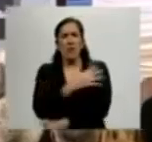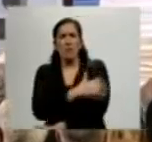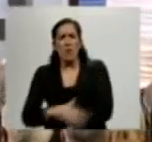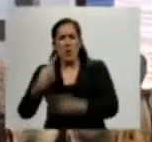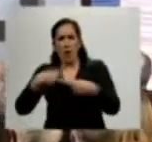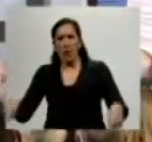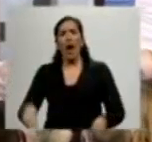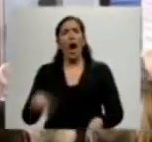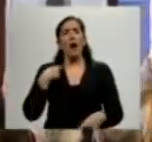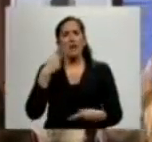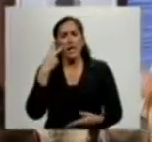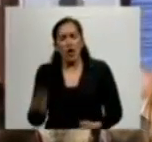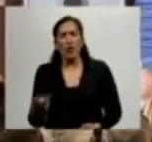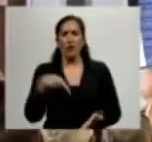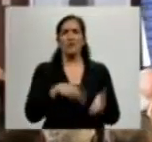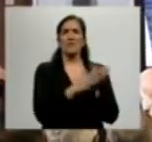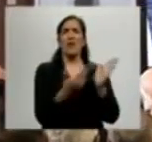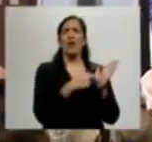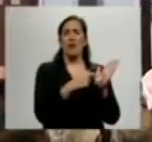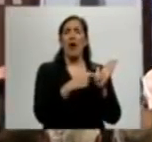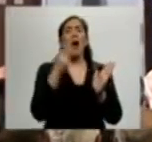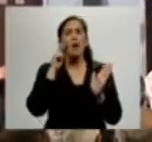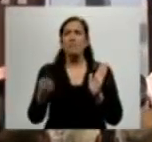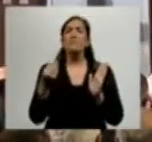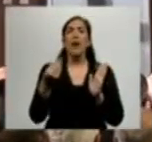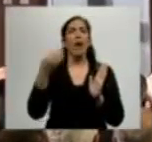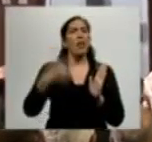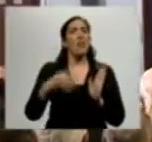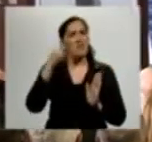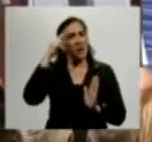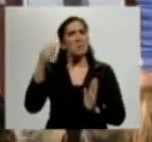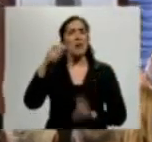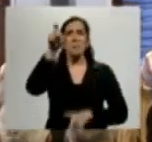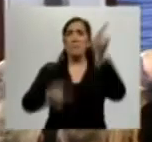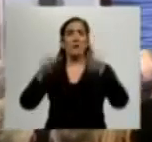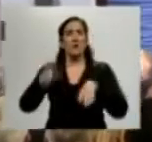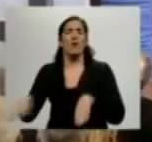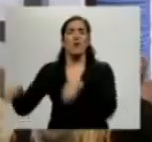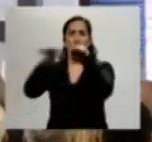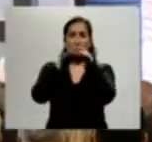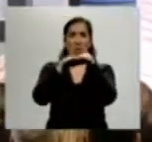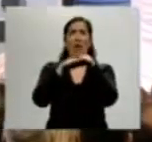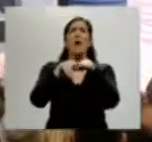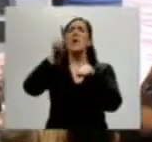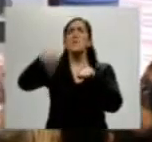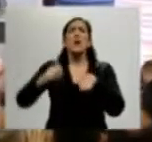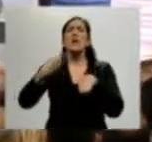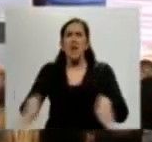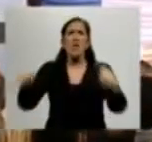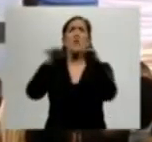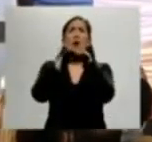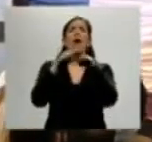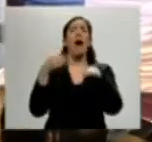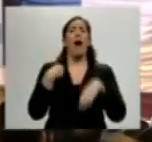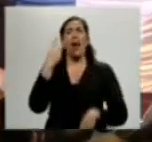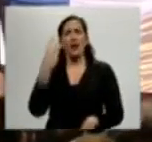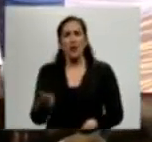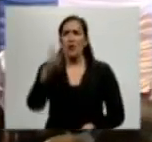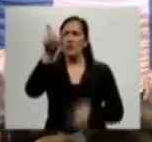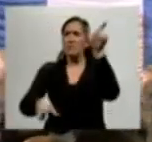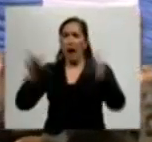partir de este reconocimiento de que la igualdad solo es posible si se reconoce que